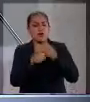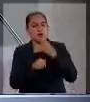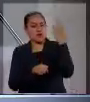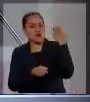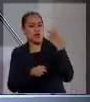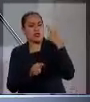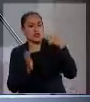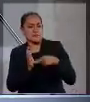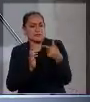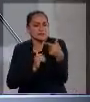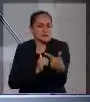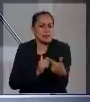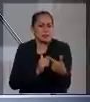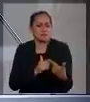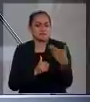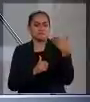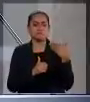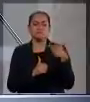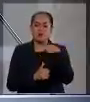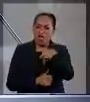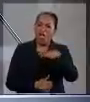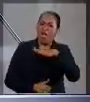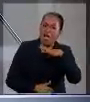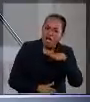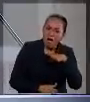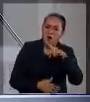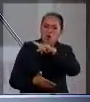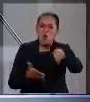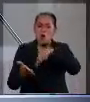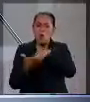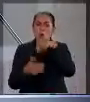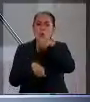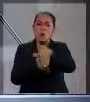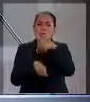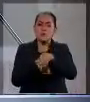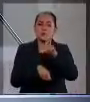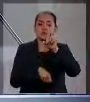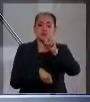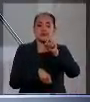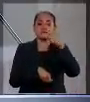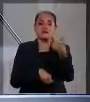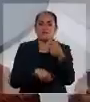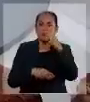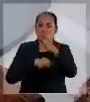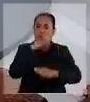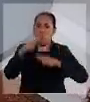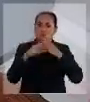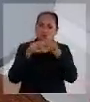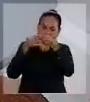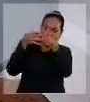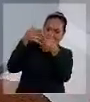2007, teníamos el lugar 37 en el mundo y en